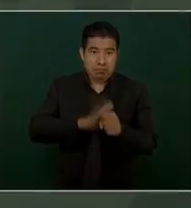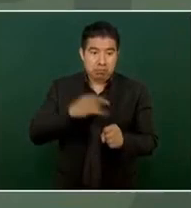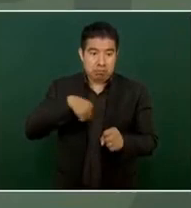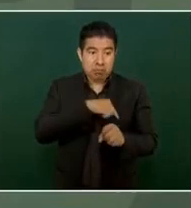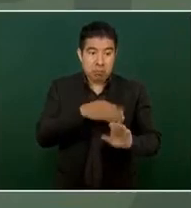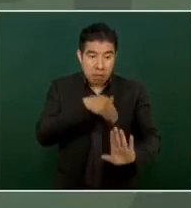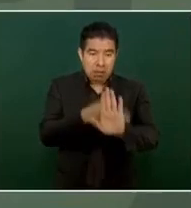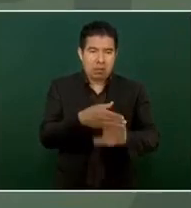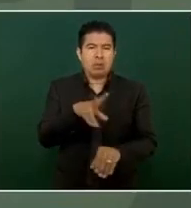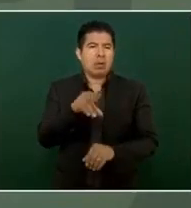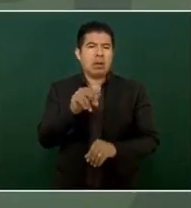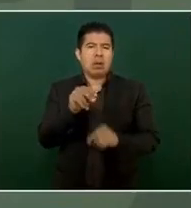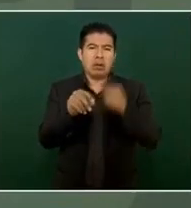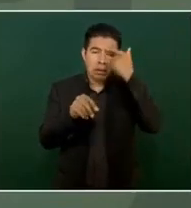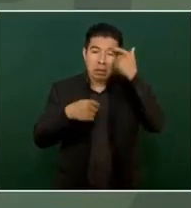muera antes.